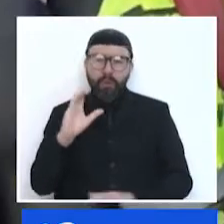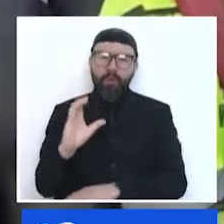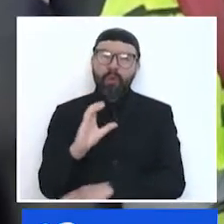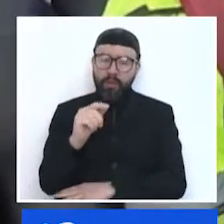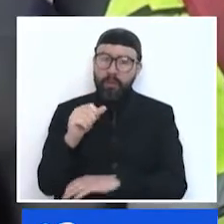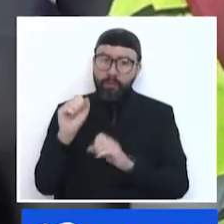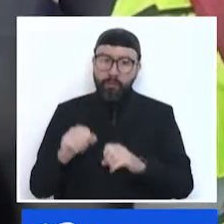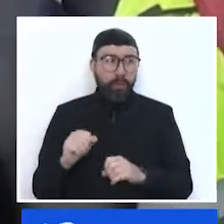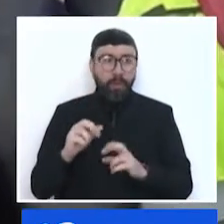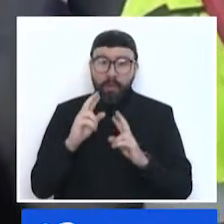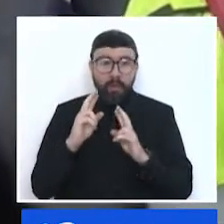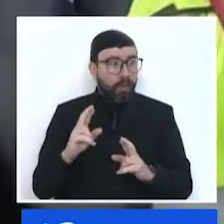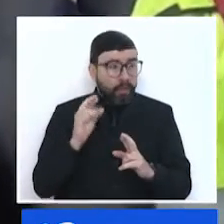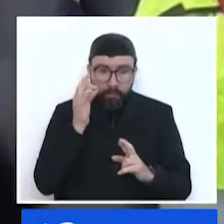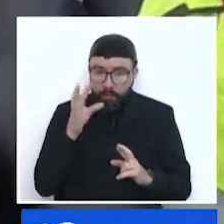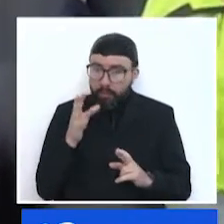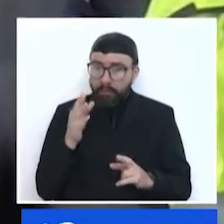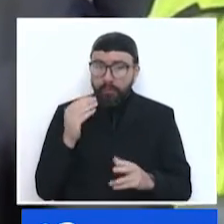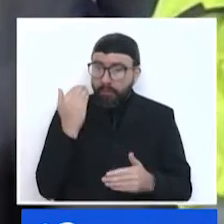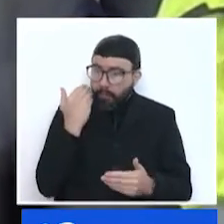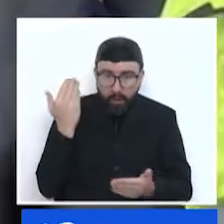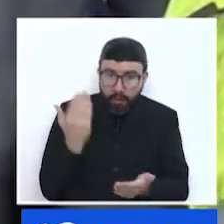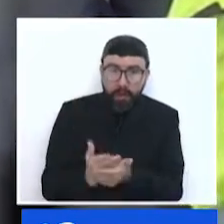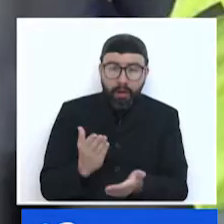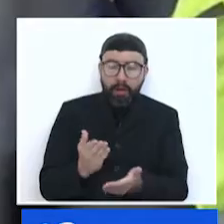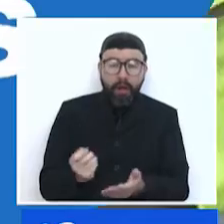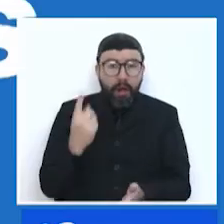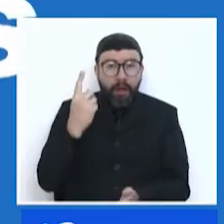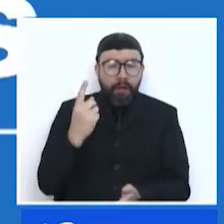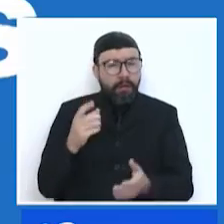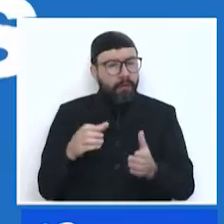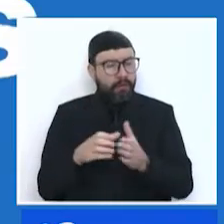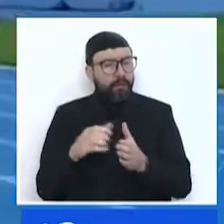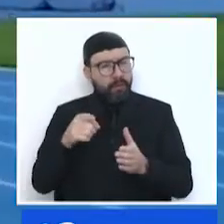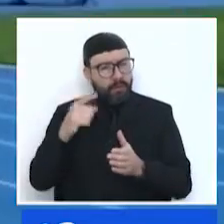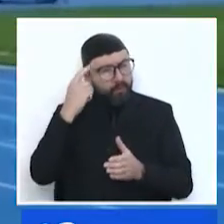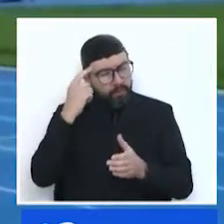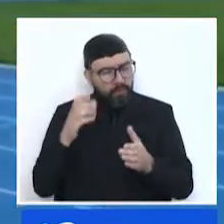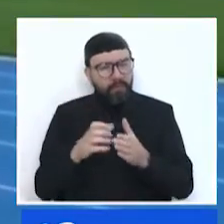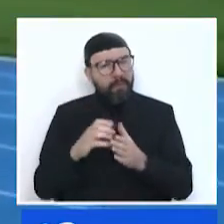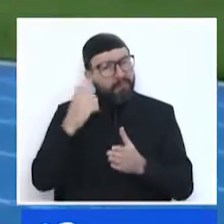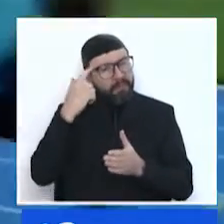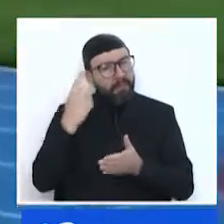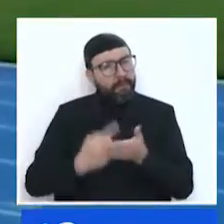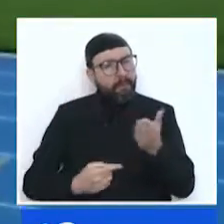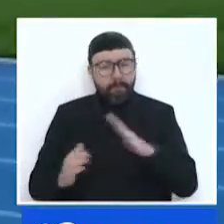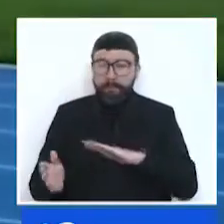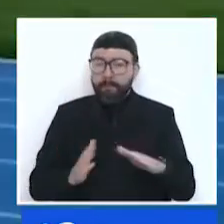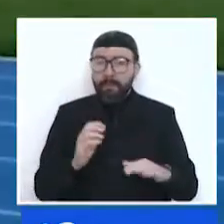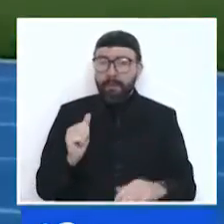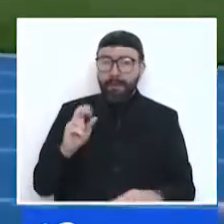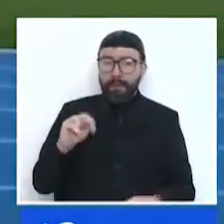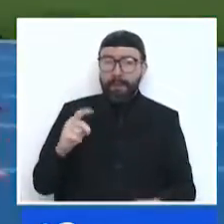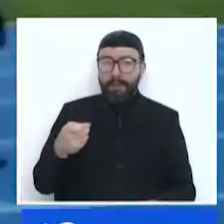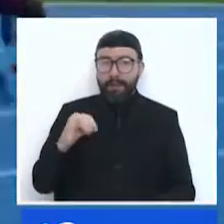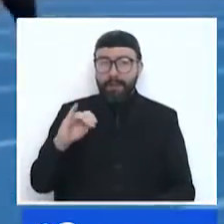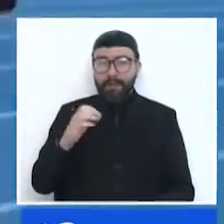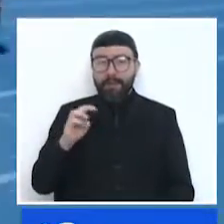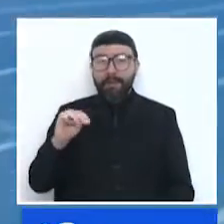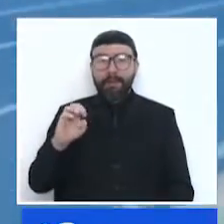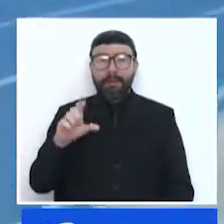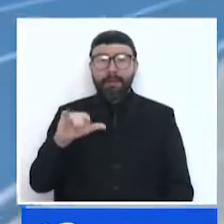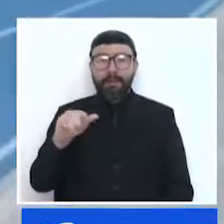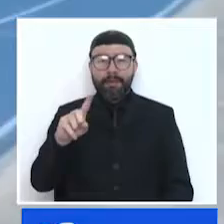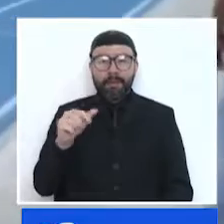de respuesta para atender estas situaciones? El gremio del fútbol opina. Angie Melissa Palacios se aferra al sueño olímpico.